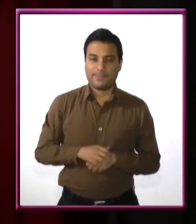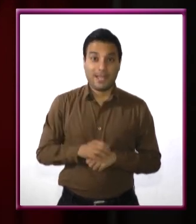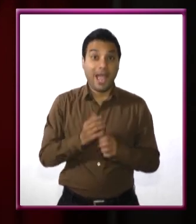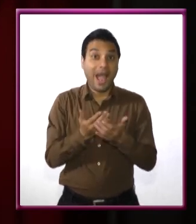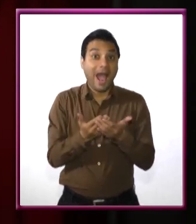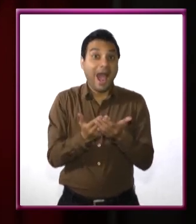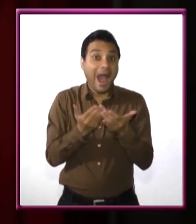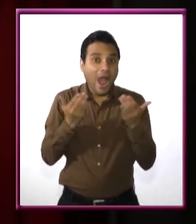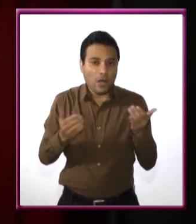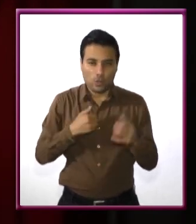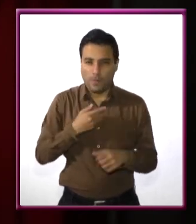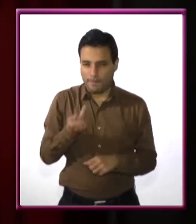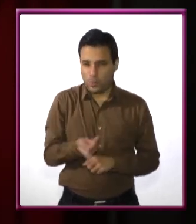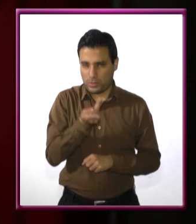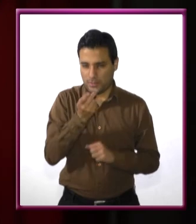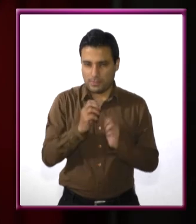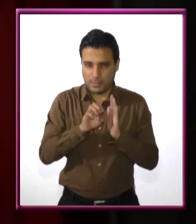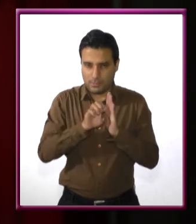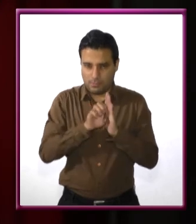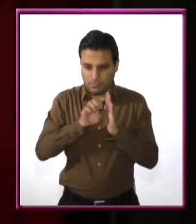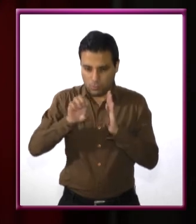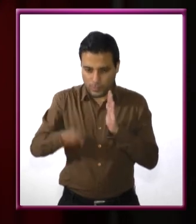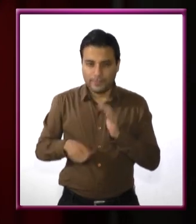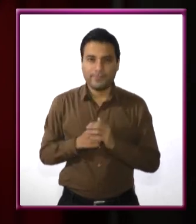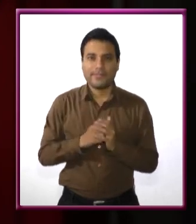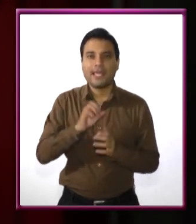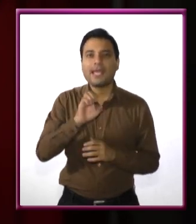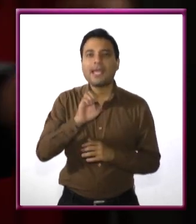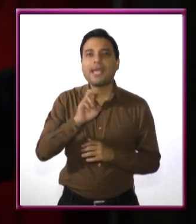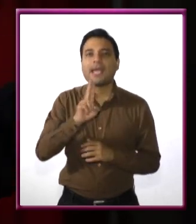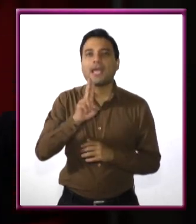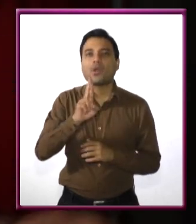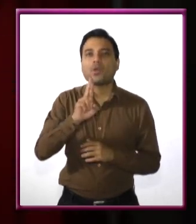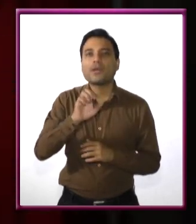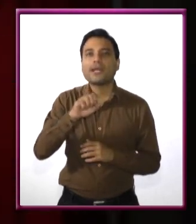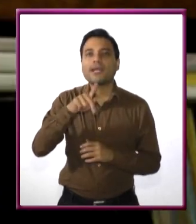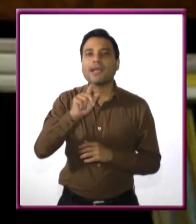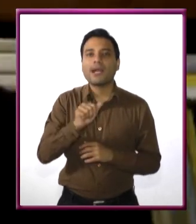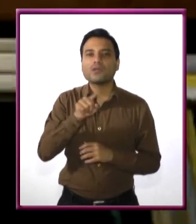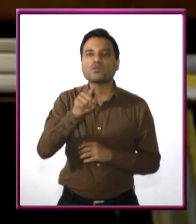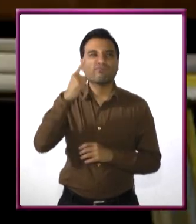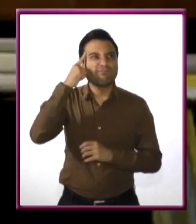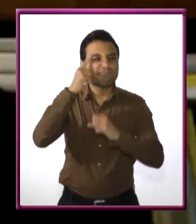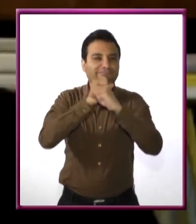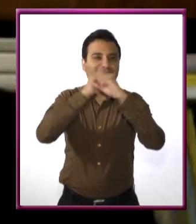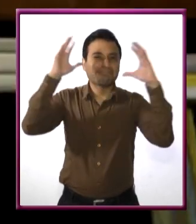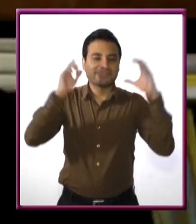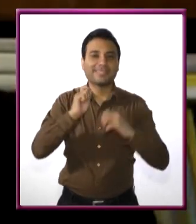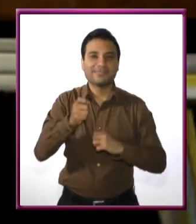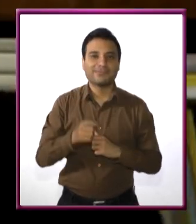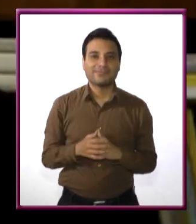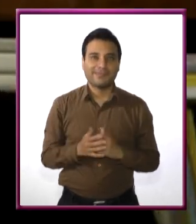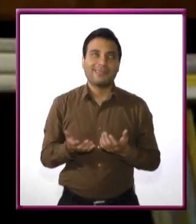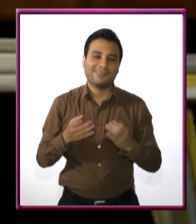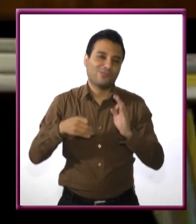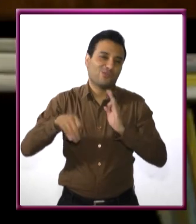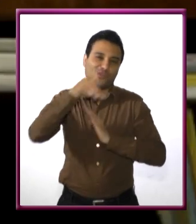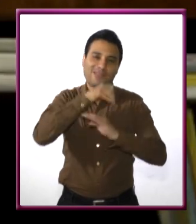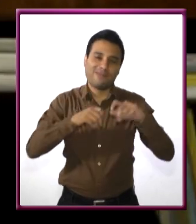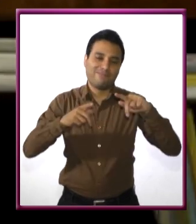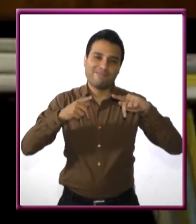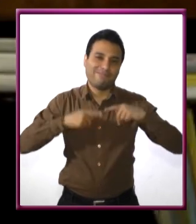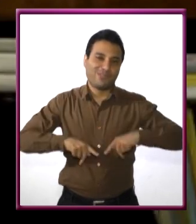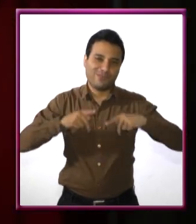misma pregunta, pero ahora, ¿qué se te viene a la mente cuando escuchas Eureka? Bueno, supongo que